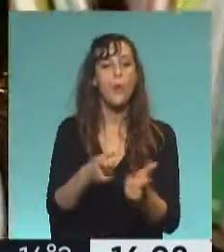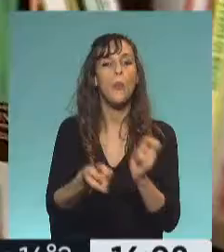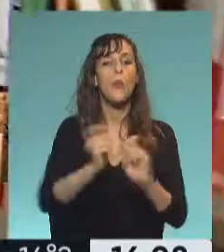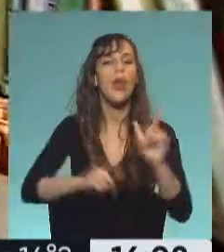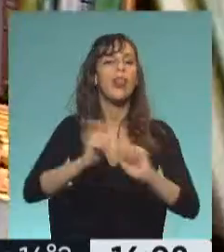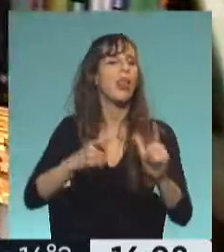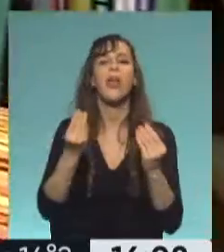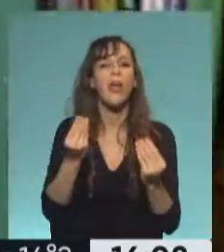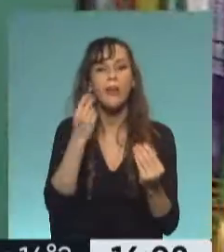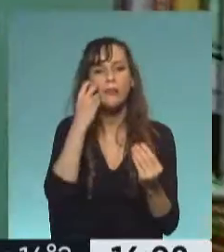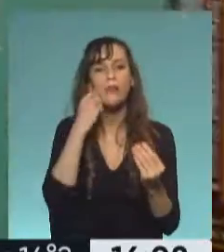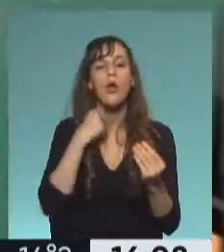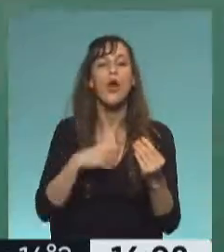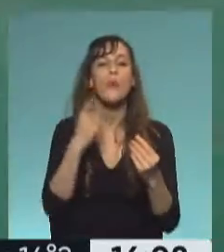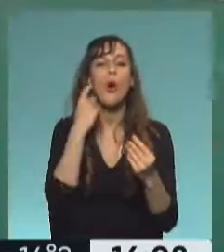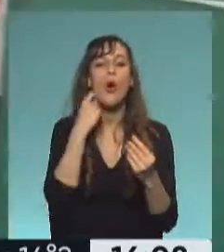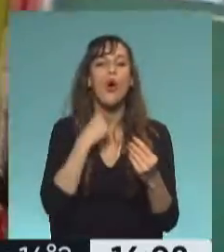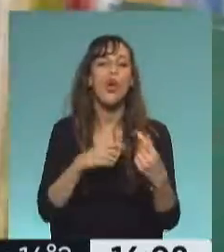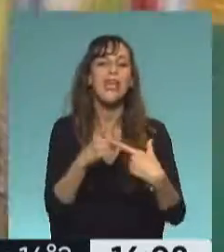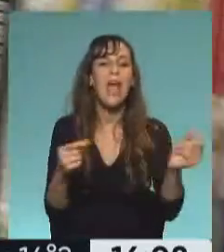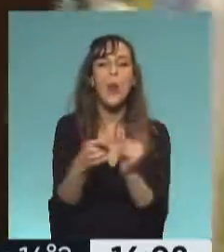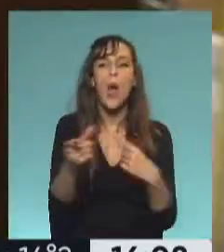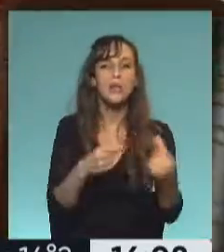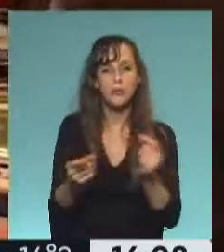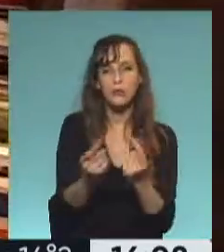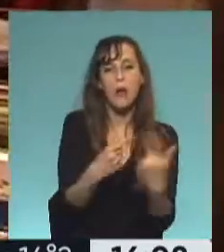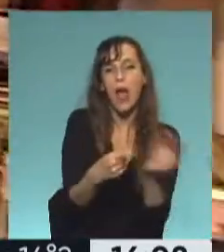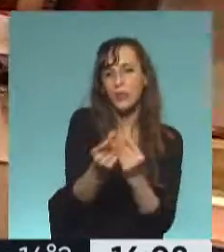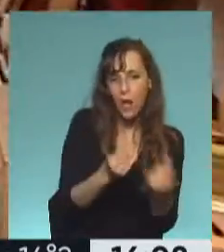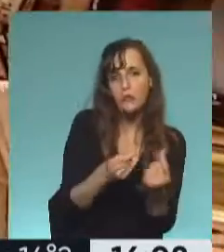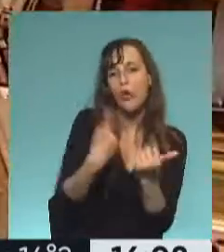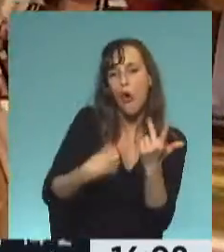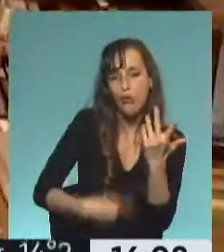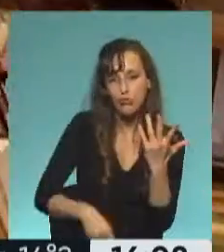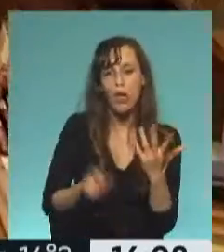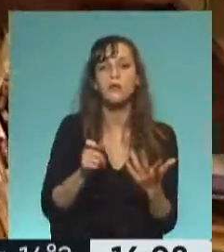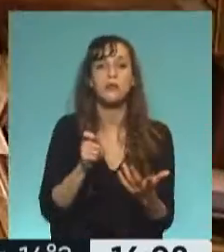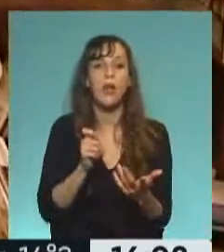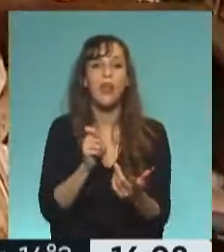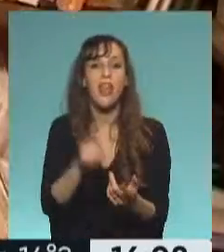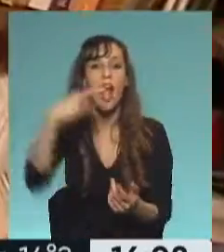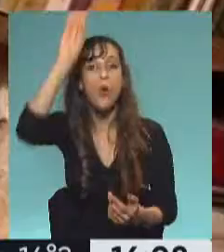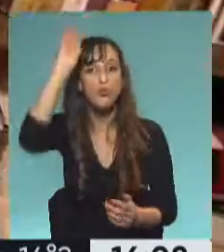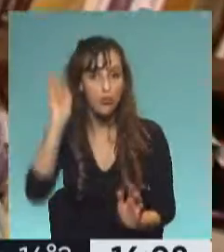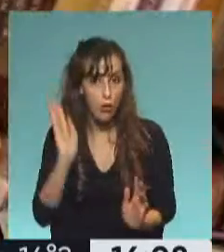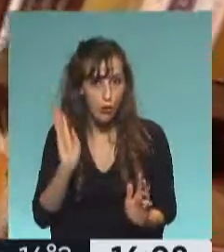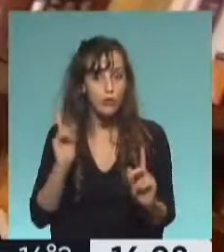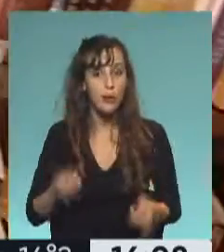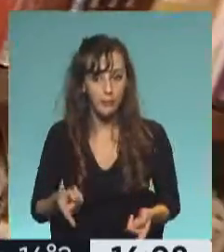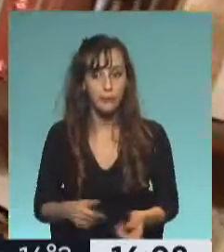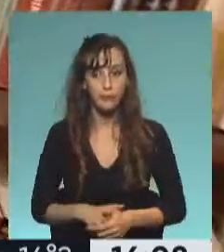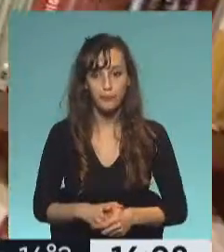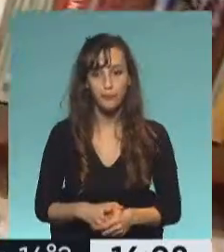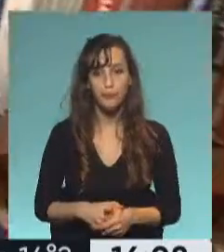hierbas medicinales a cosas para el gauchaje. O sea, bota de potro, el charque, la ginebra,